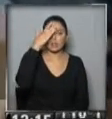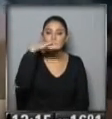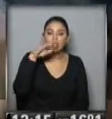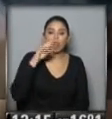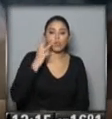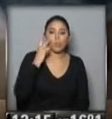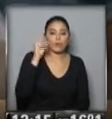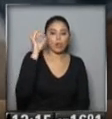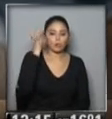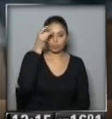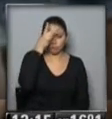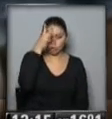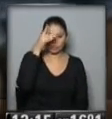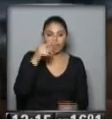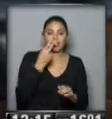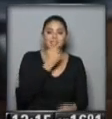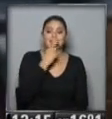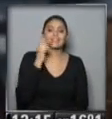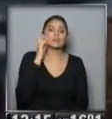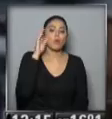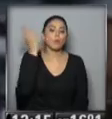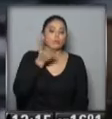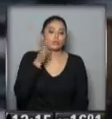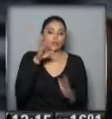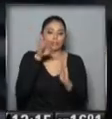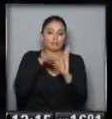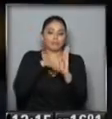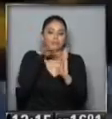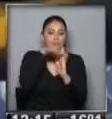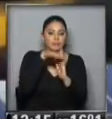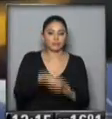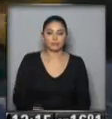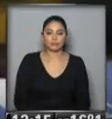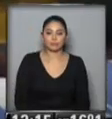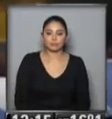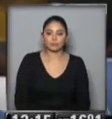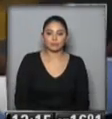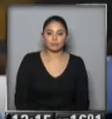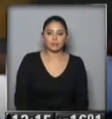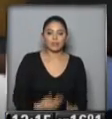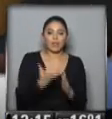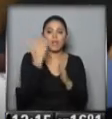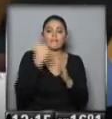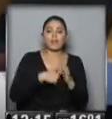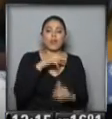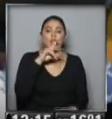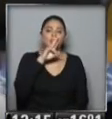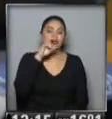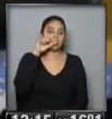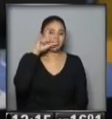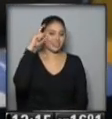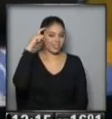2012 y se presume que podría alcanzar al 19%. El Producto Bruto acumula una caída del 10% en